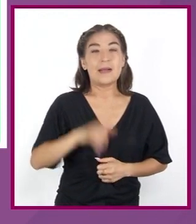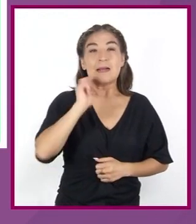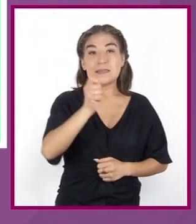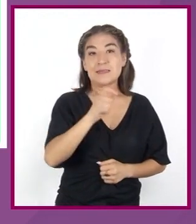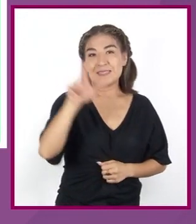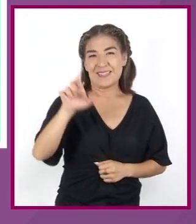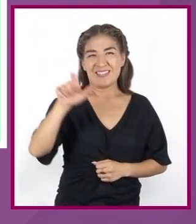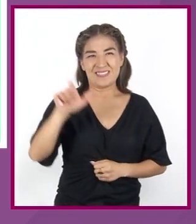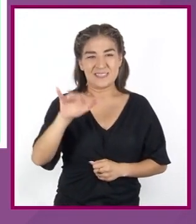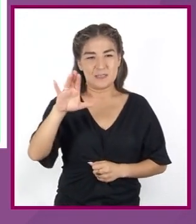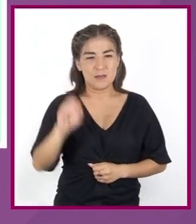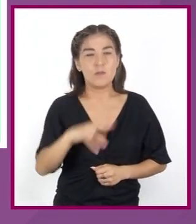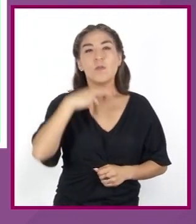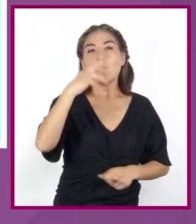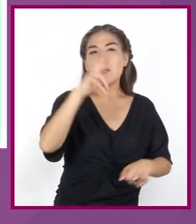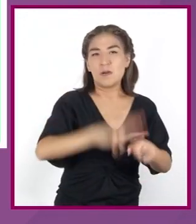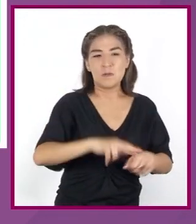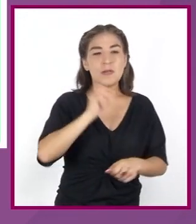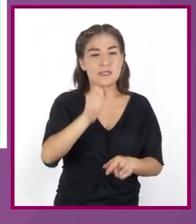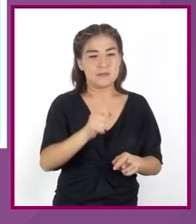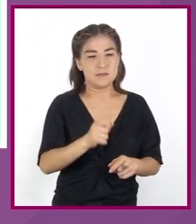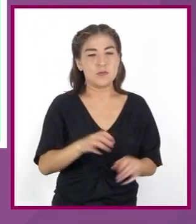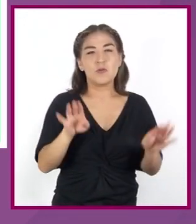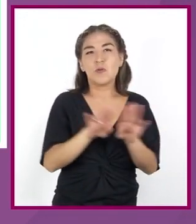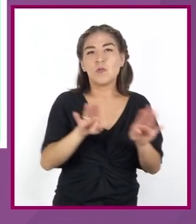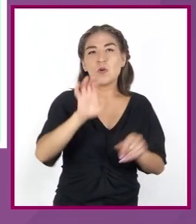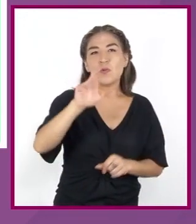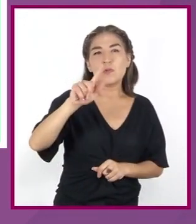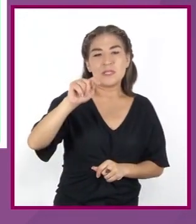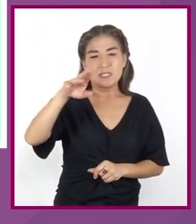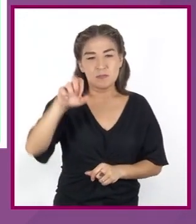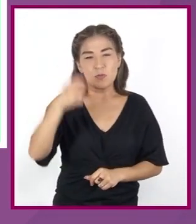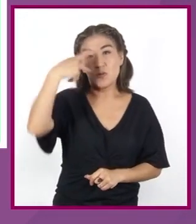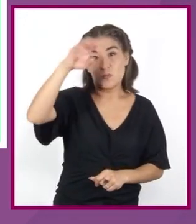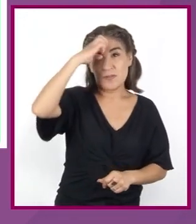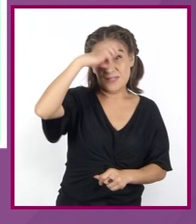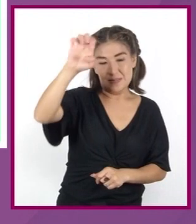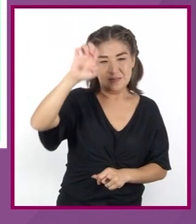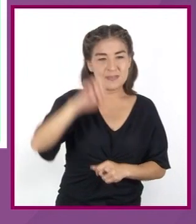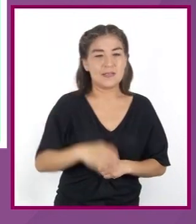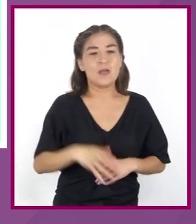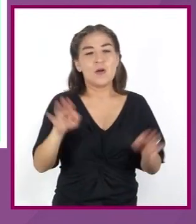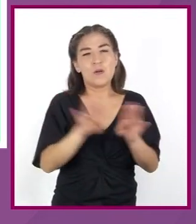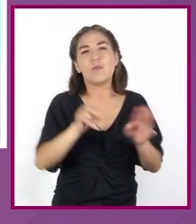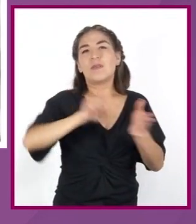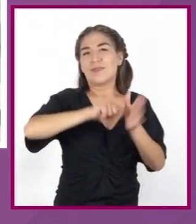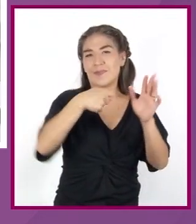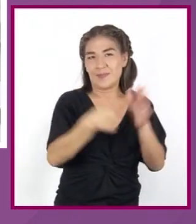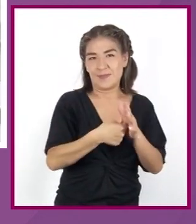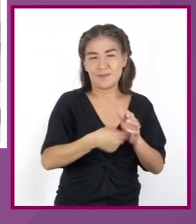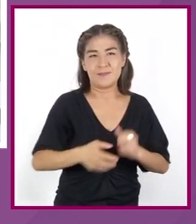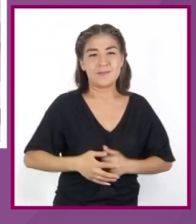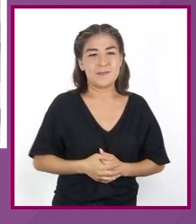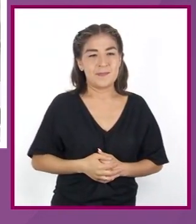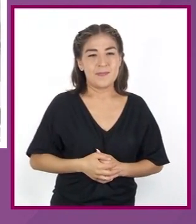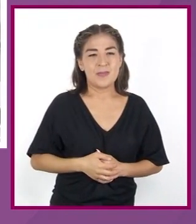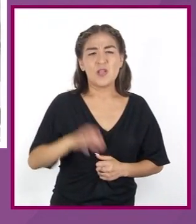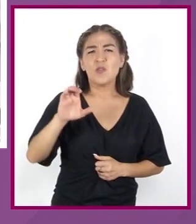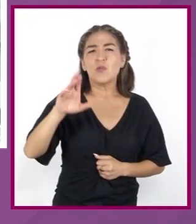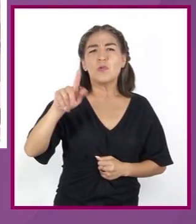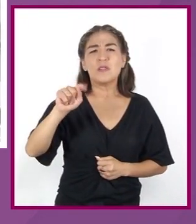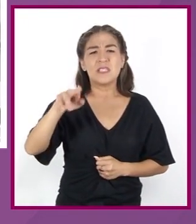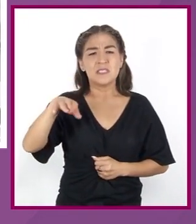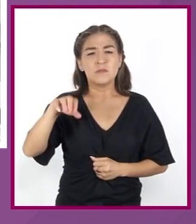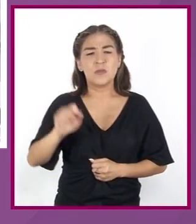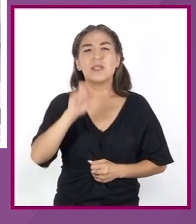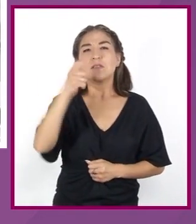vocabulario especializado incluye cultismos, extranjerismos y tecnicismos. Los cultismos son